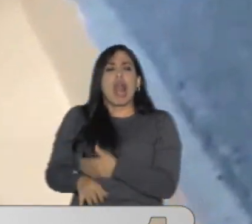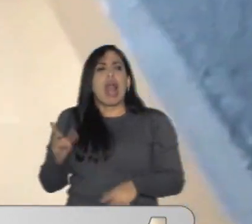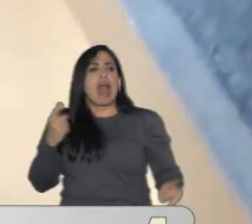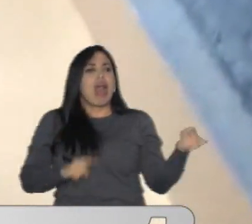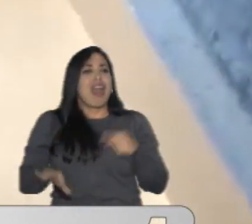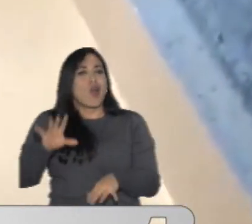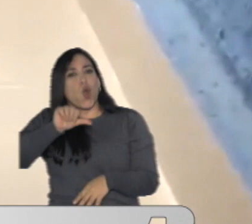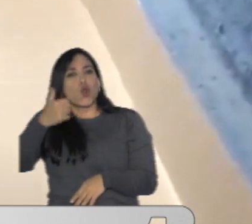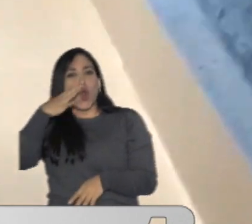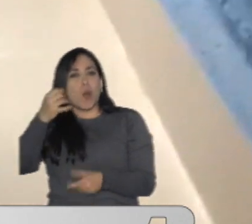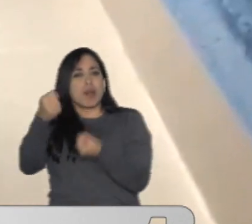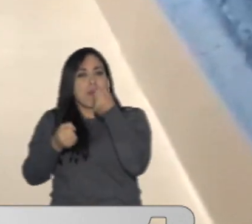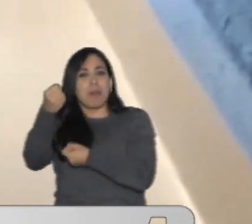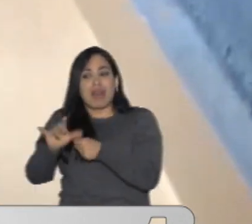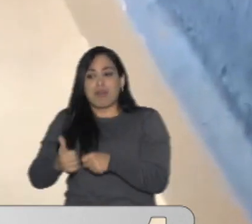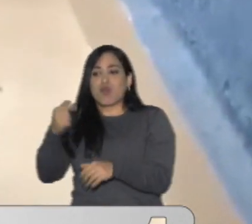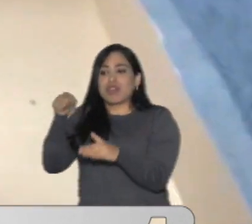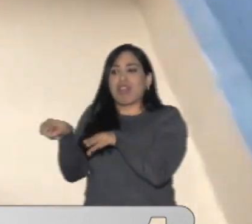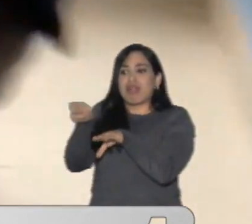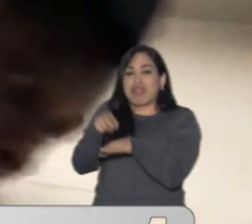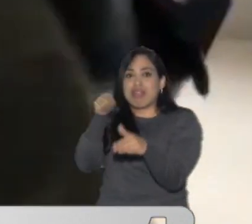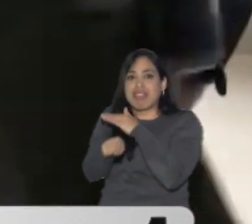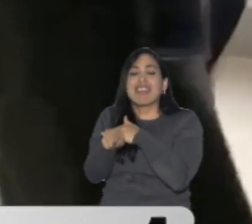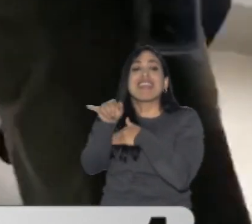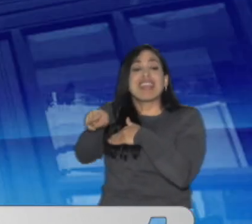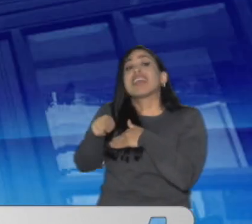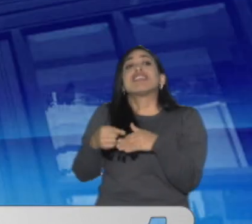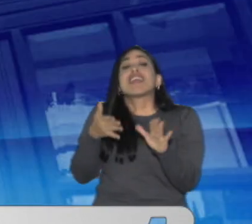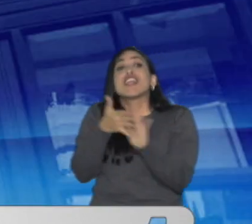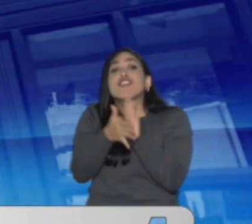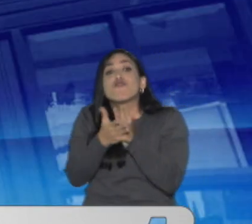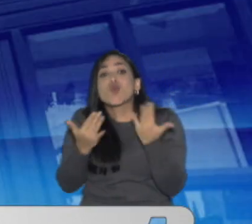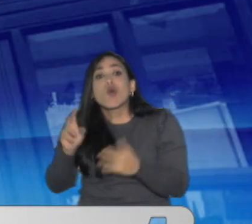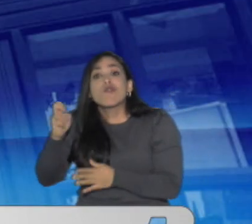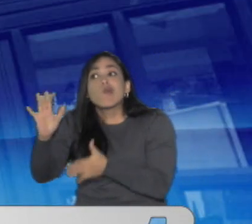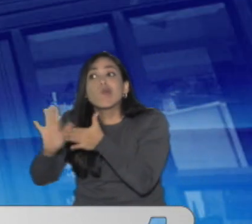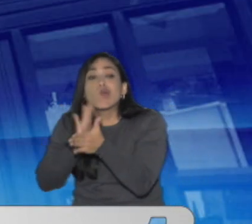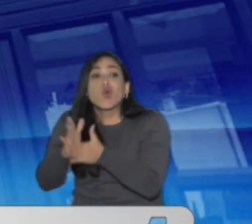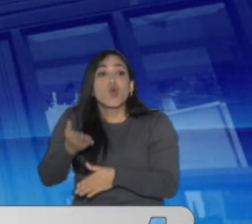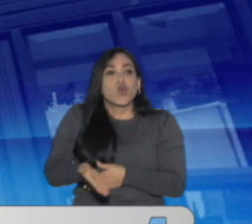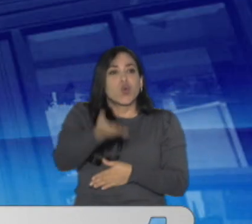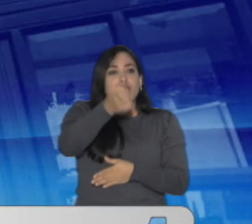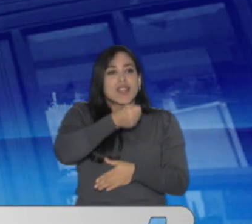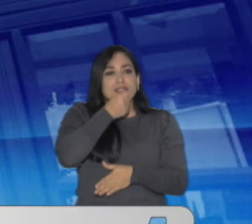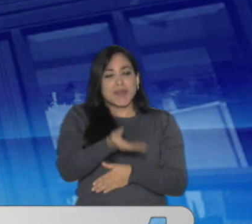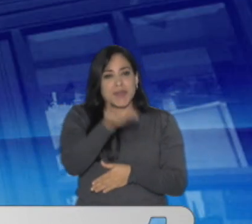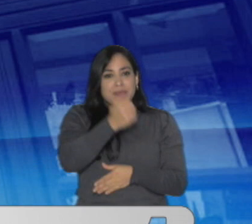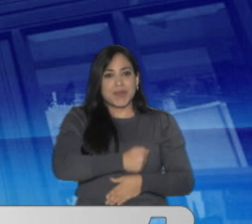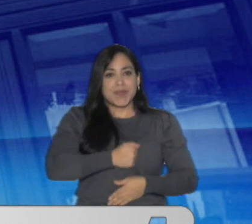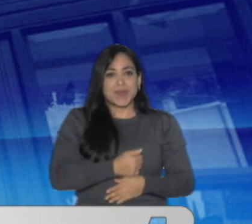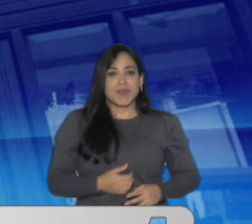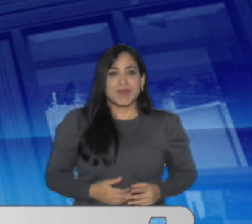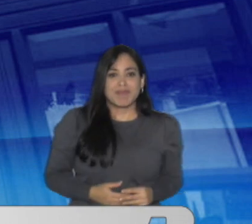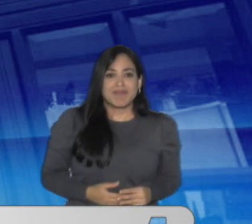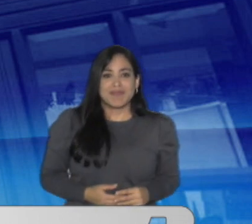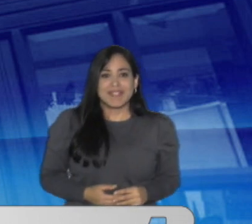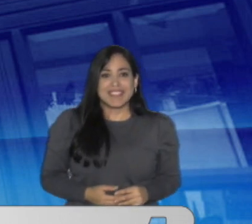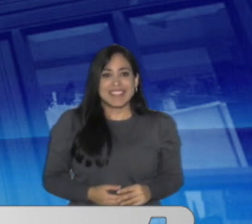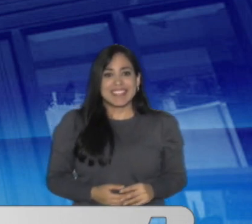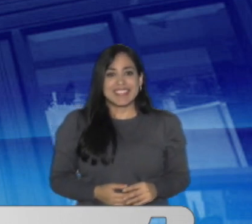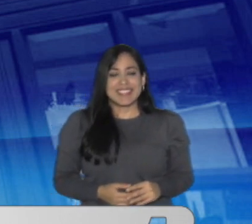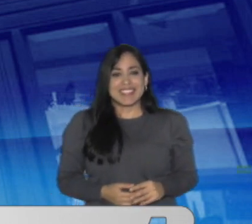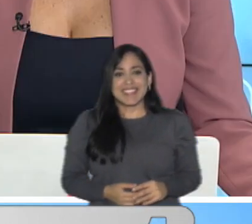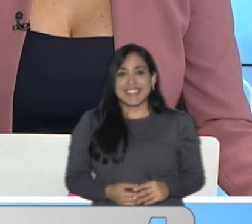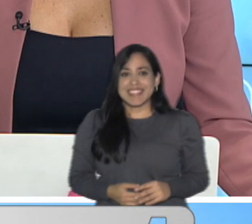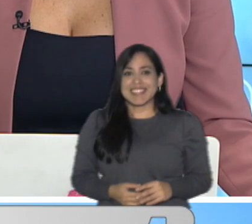del IMPEC en el que escapó alias Matamba. Esta es la información hasta el momento. Continúe usted con más noticias, Beatriz. Se siente más gravemente